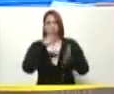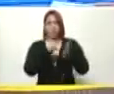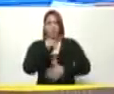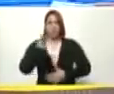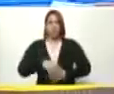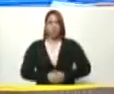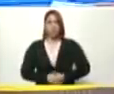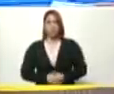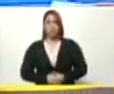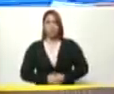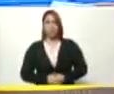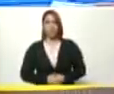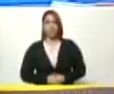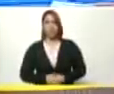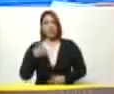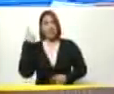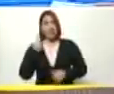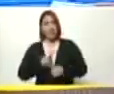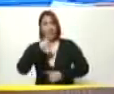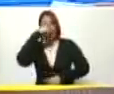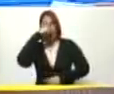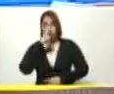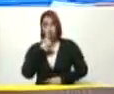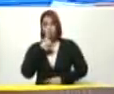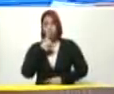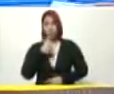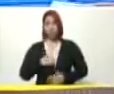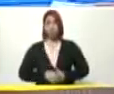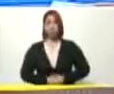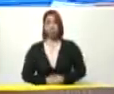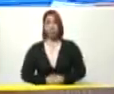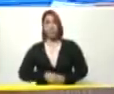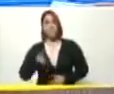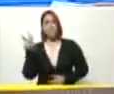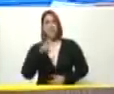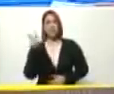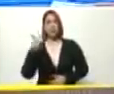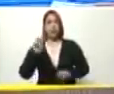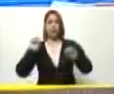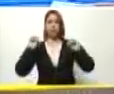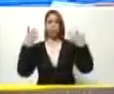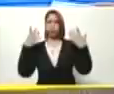2022 debe ser el año en que Venezuela logre